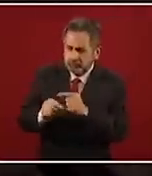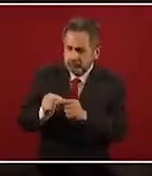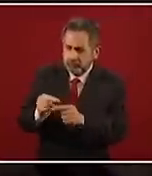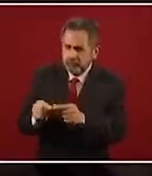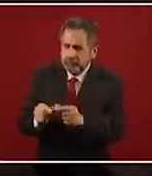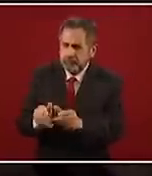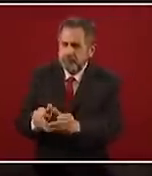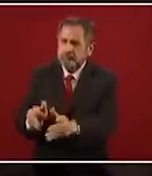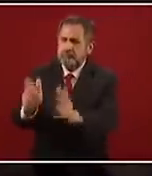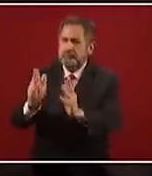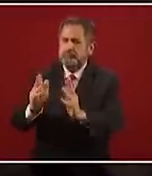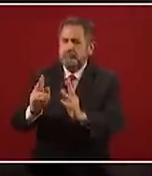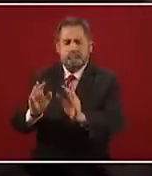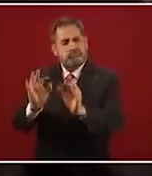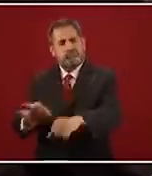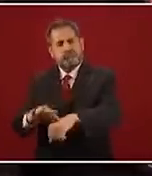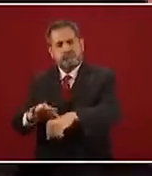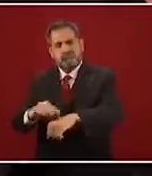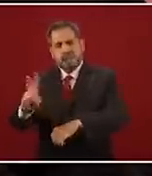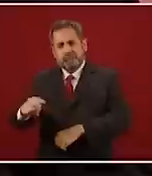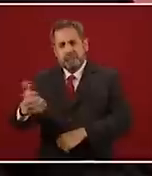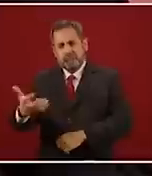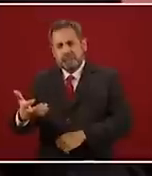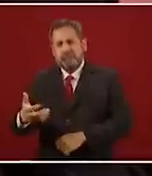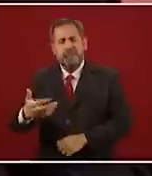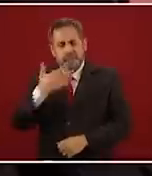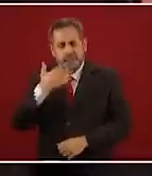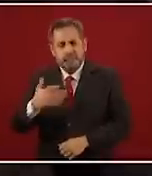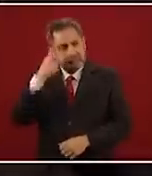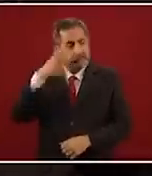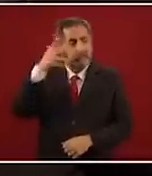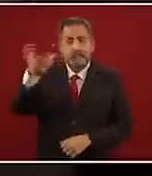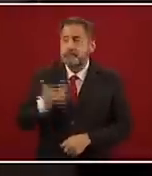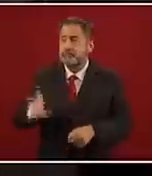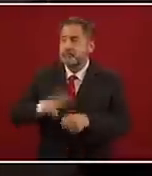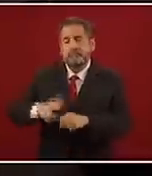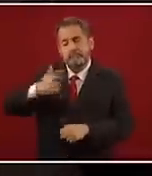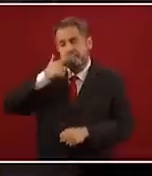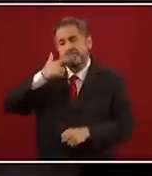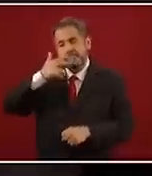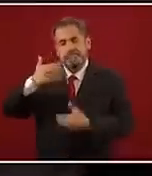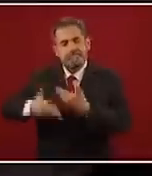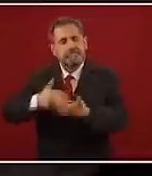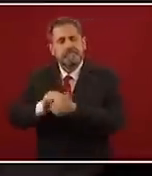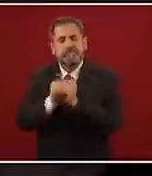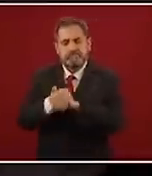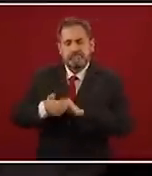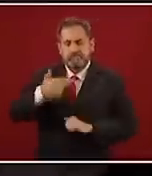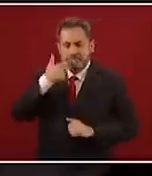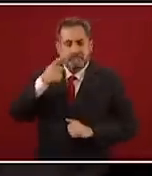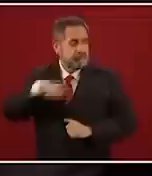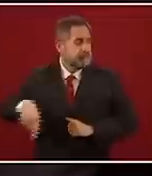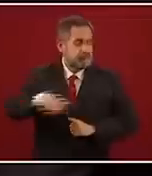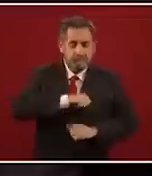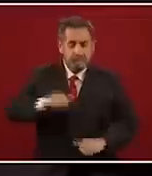haciendo realidad el sueño de que mejoren los servicios de salud, de atención a todos